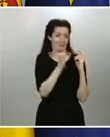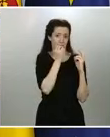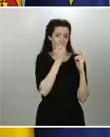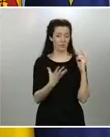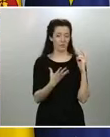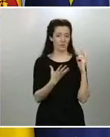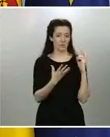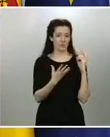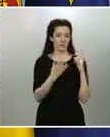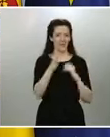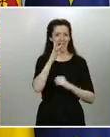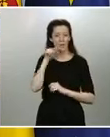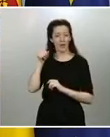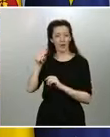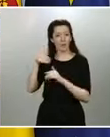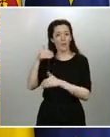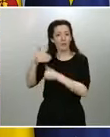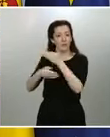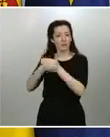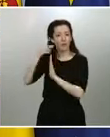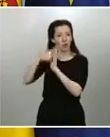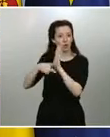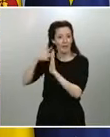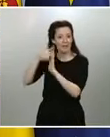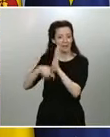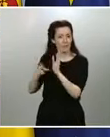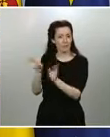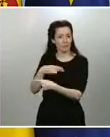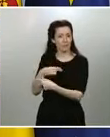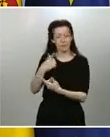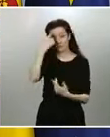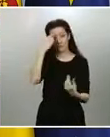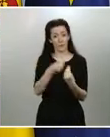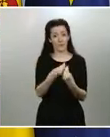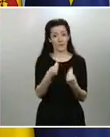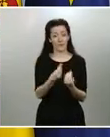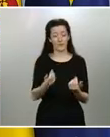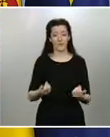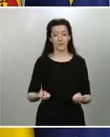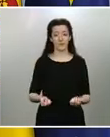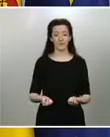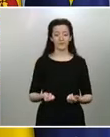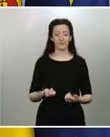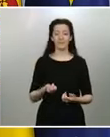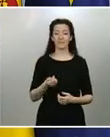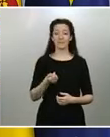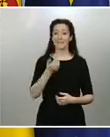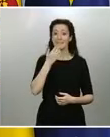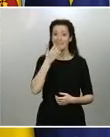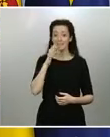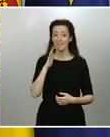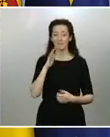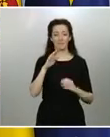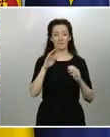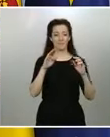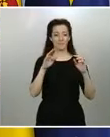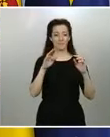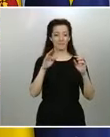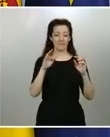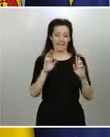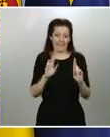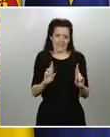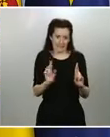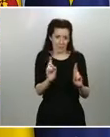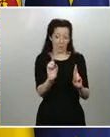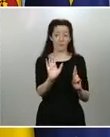si el inicio de la des escalada pueda de un lugar dar lugar y esperemos que no a un